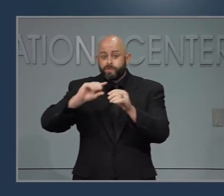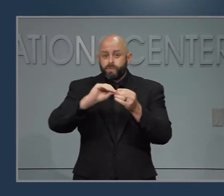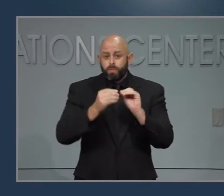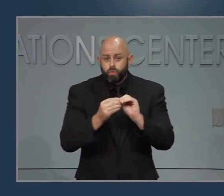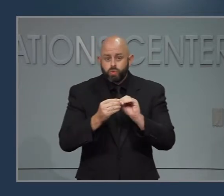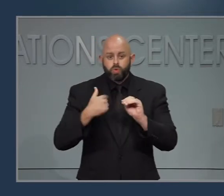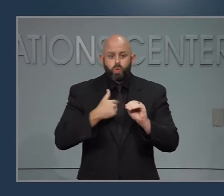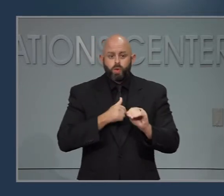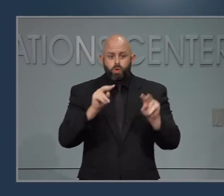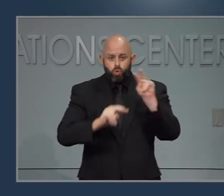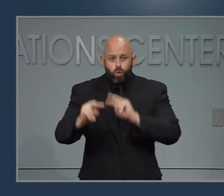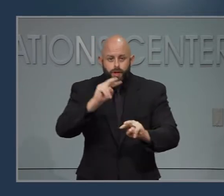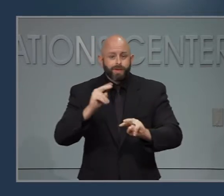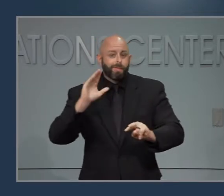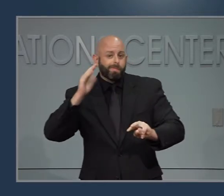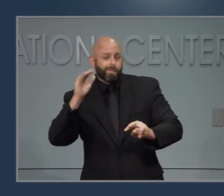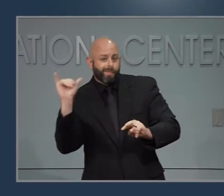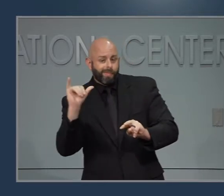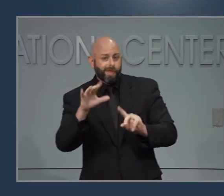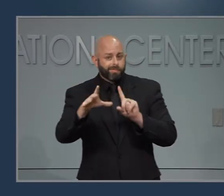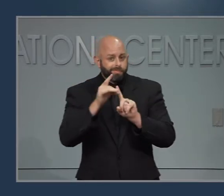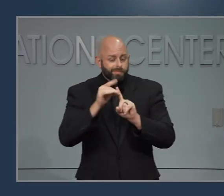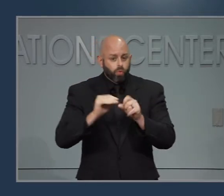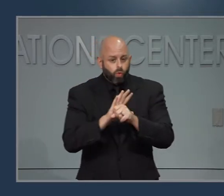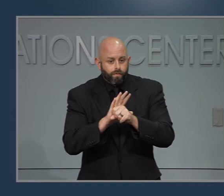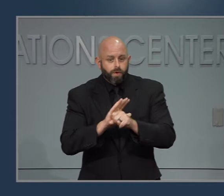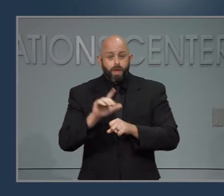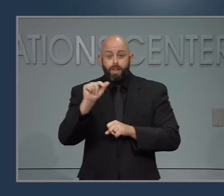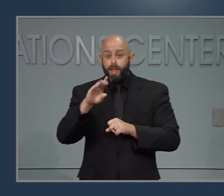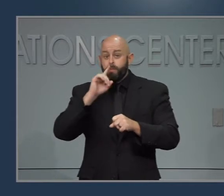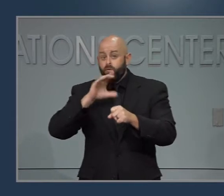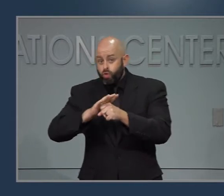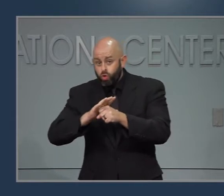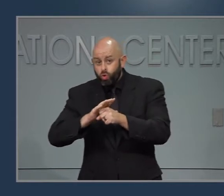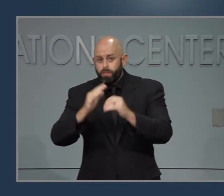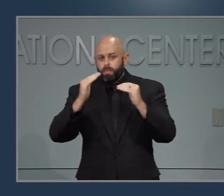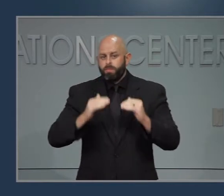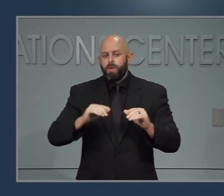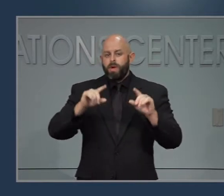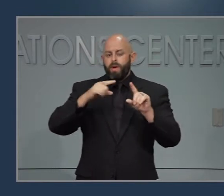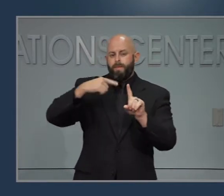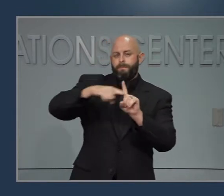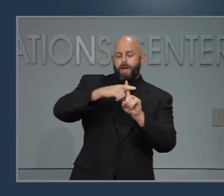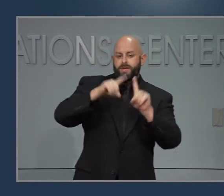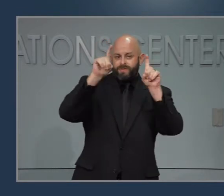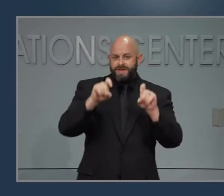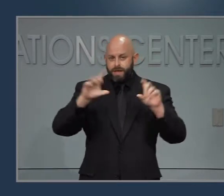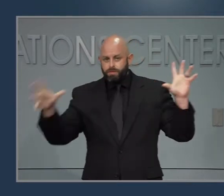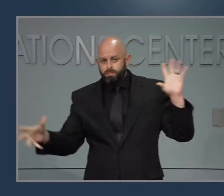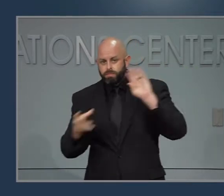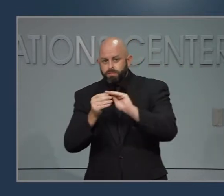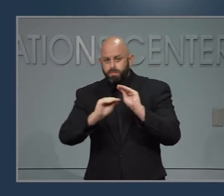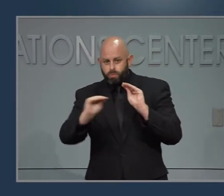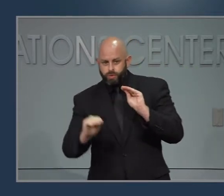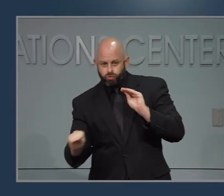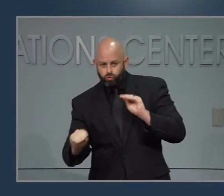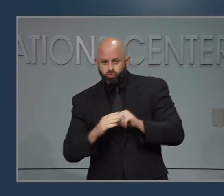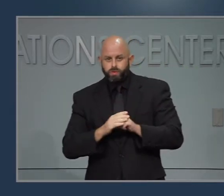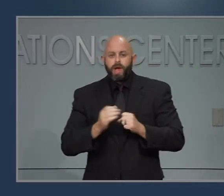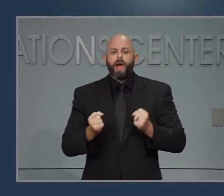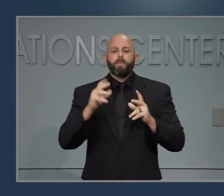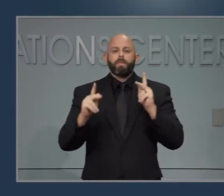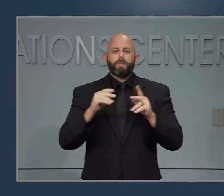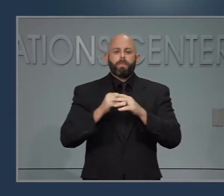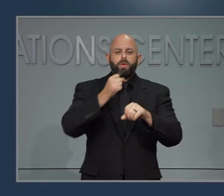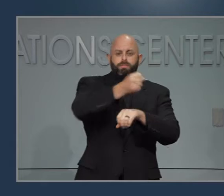sindrómicos similares a COVID, casos confirmados por laboratorio, porcentaje total de pruebas positivas y hospitalizaciones.